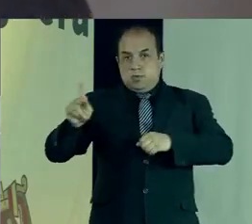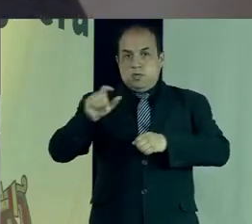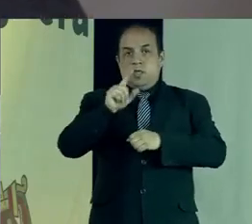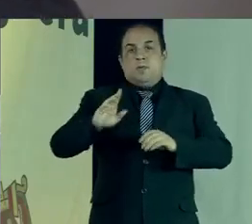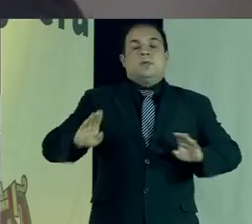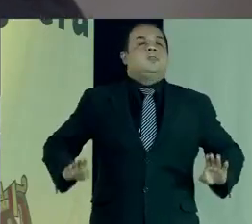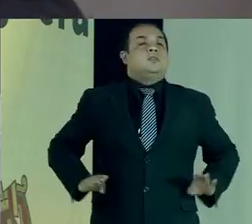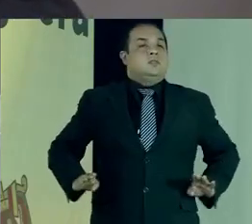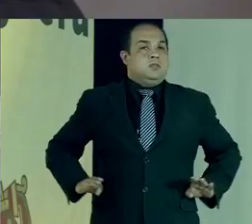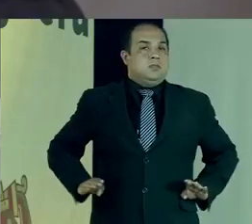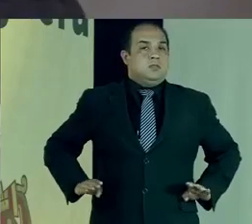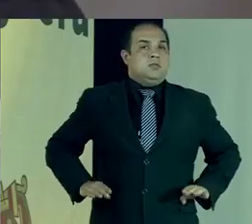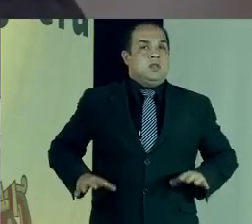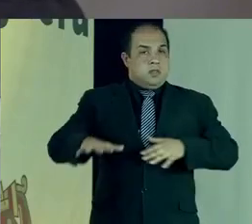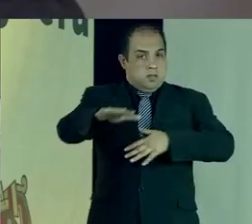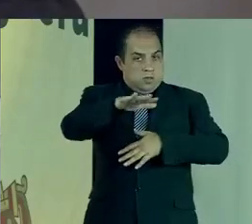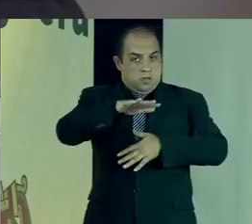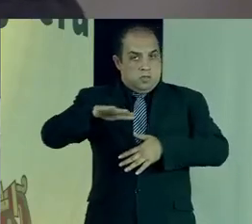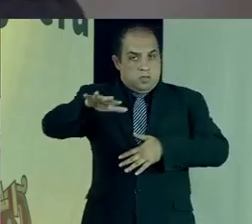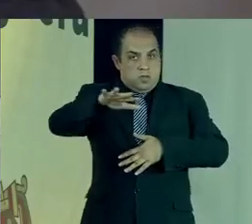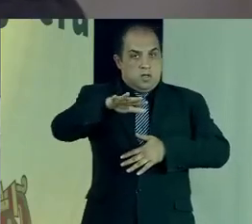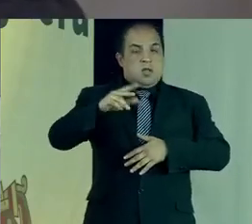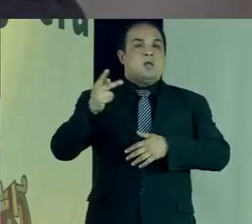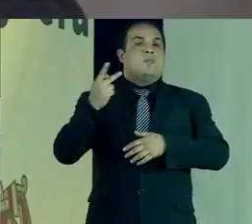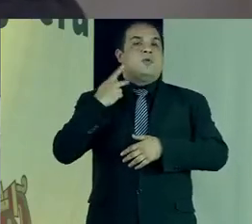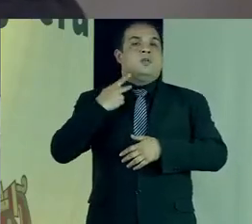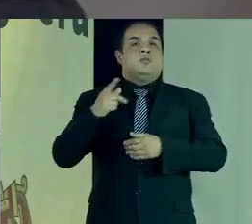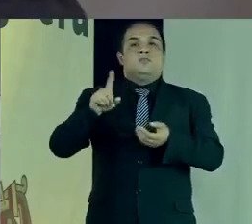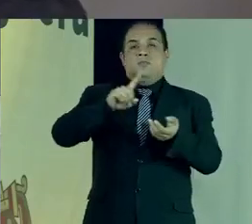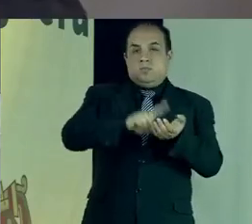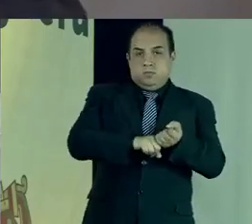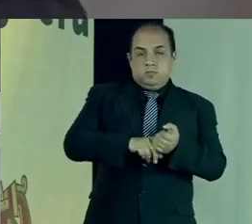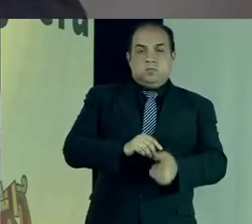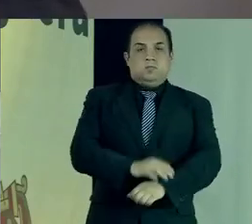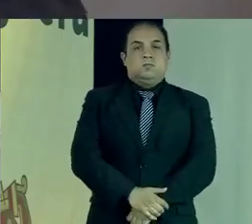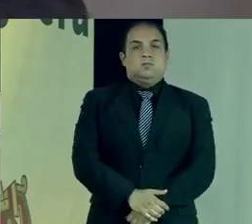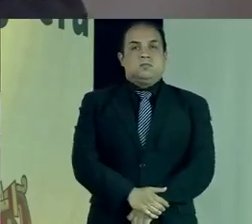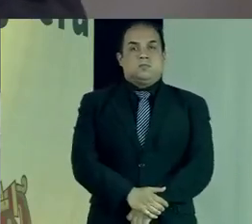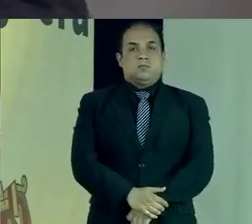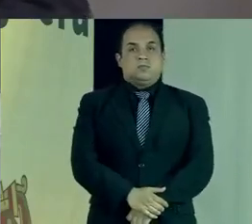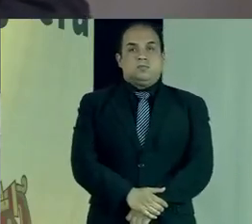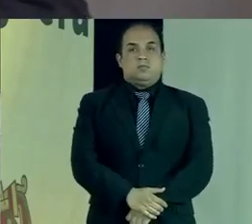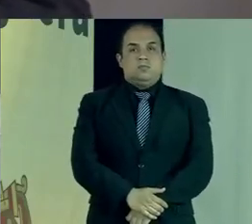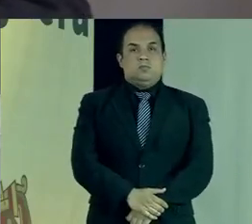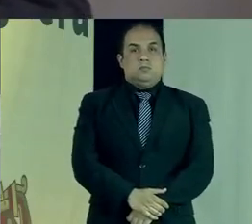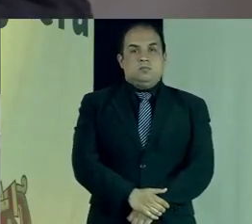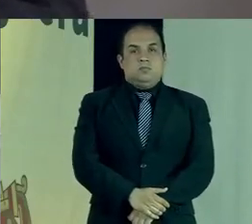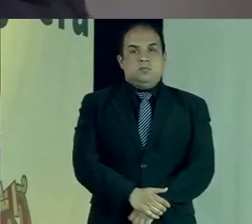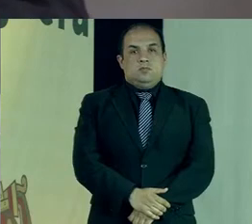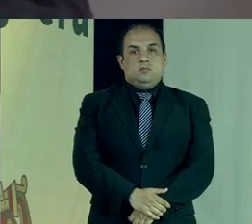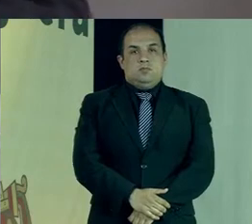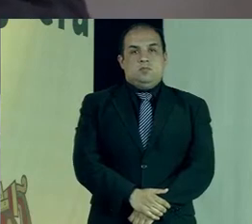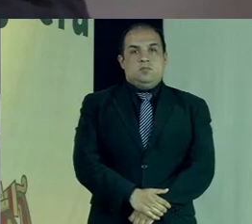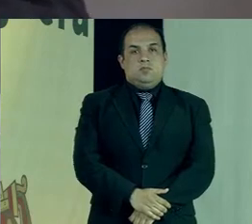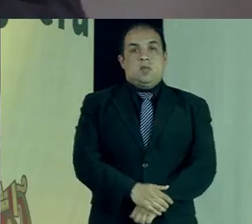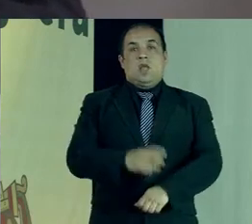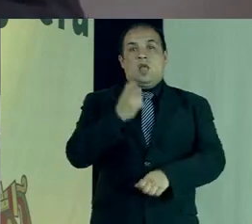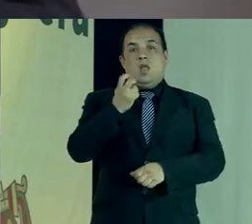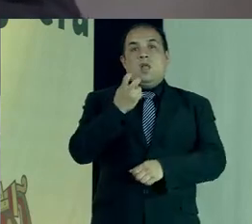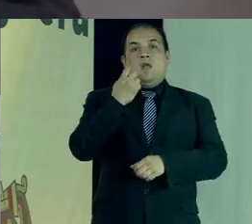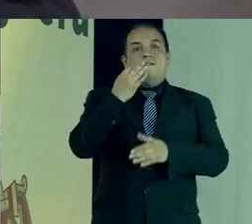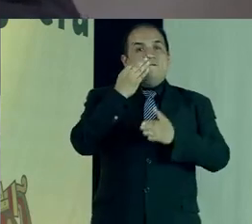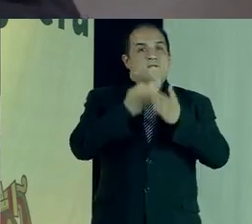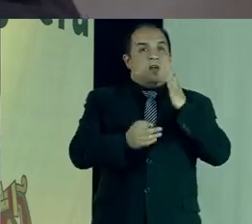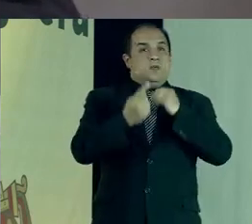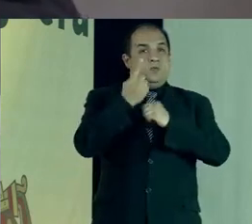sus características territoriales y políticas particulares considero que este es uno de los elementos pendientes